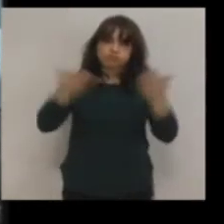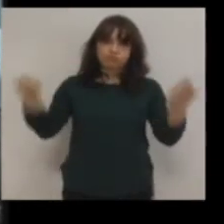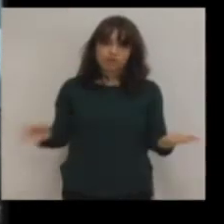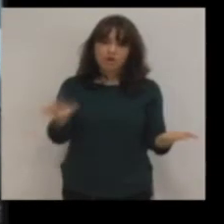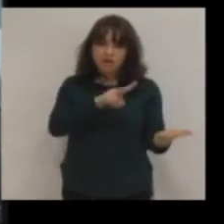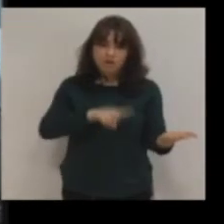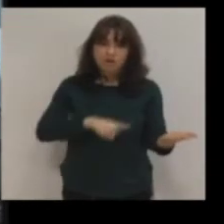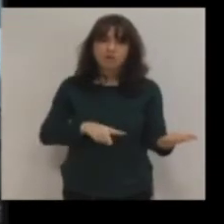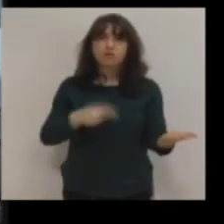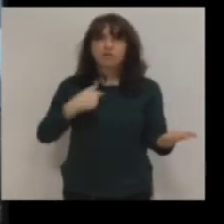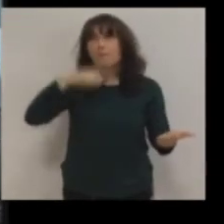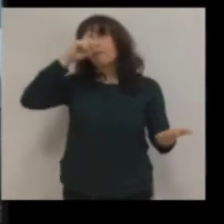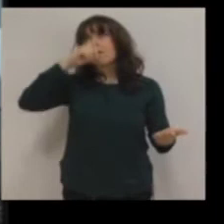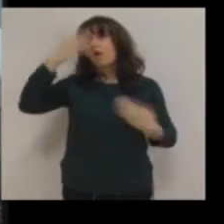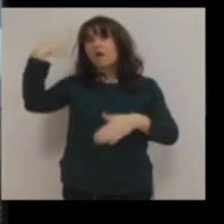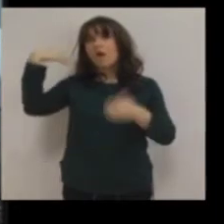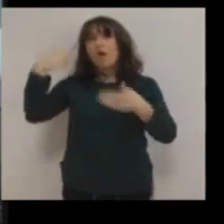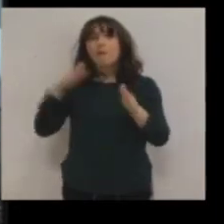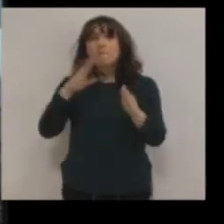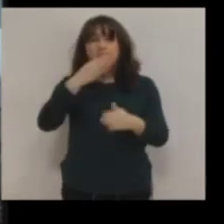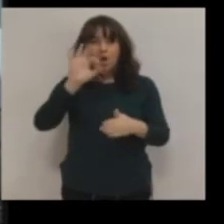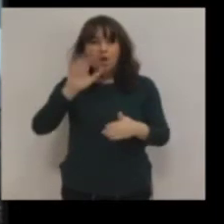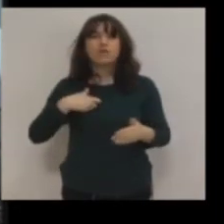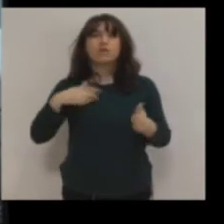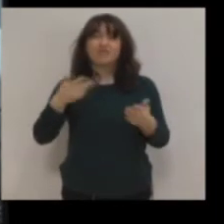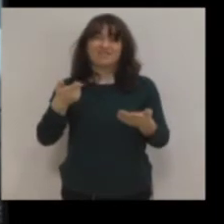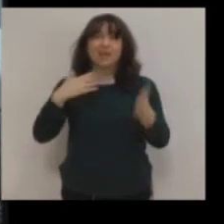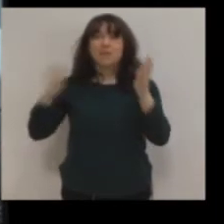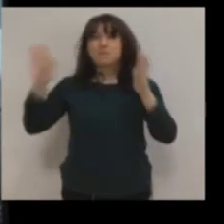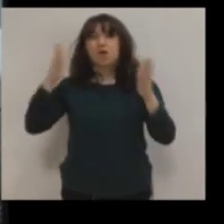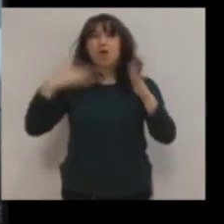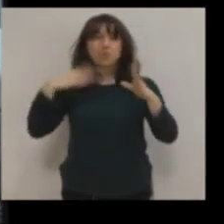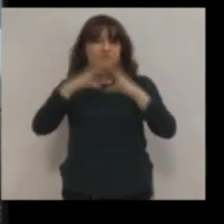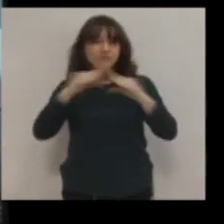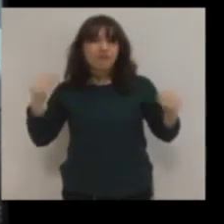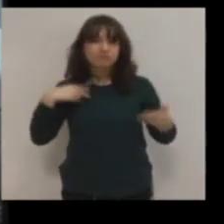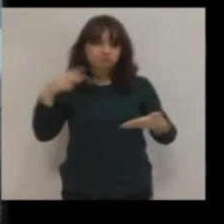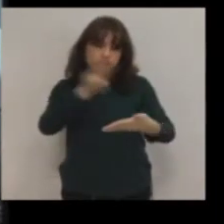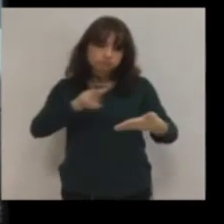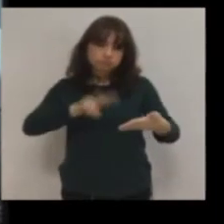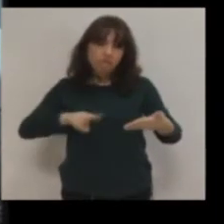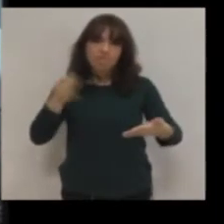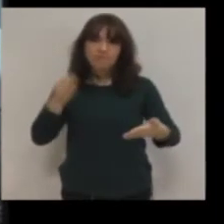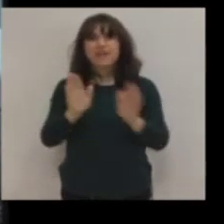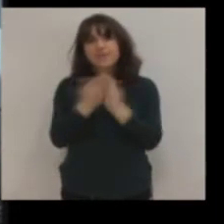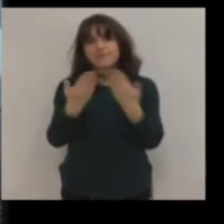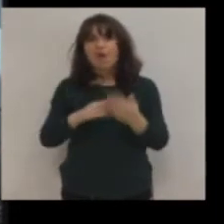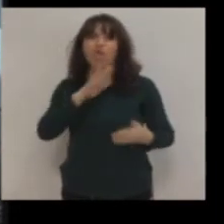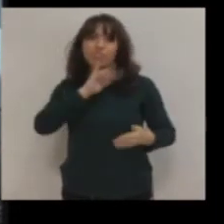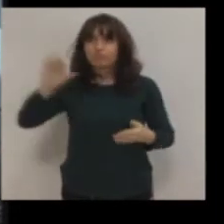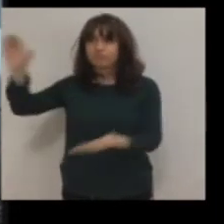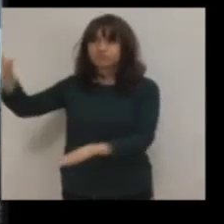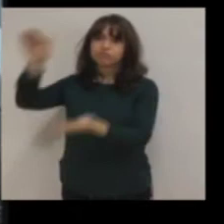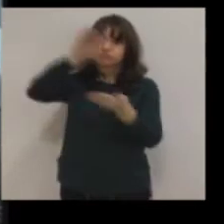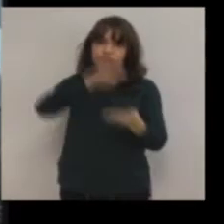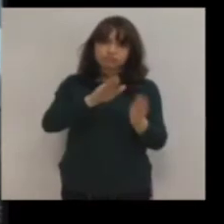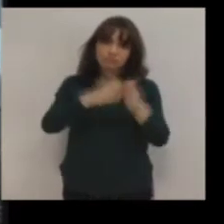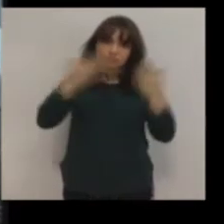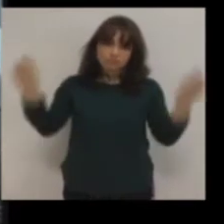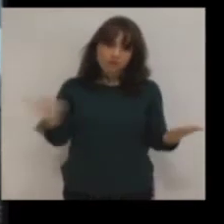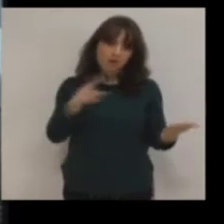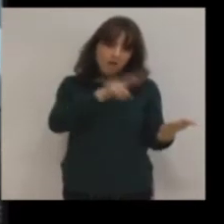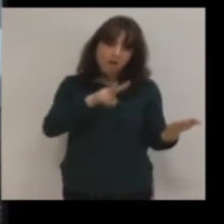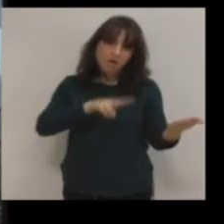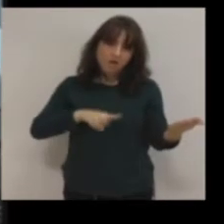del libro, yo recuerdo leer BOEs en la facultad y tenías que irte al librote azul y leértelo